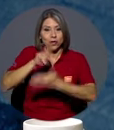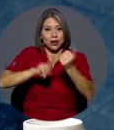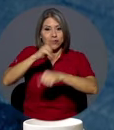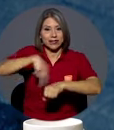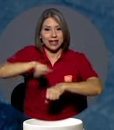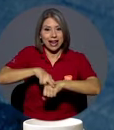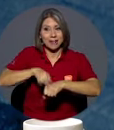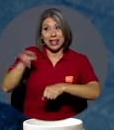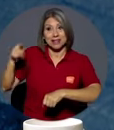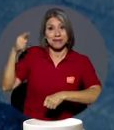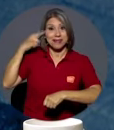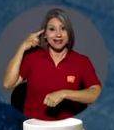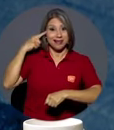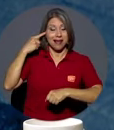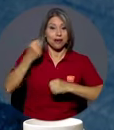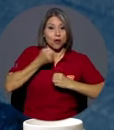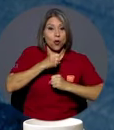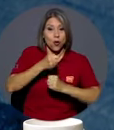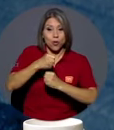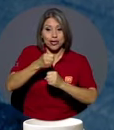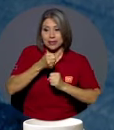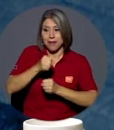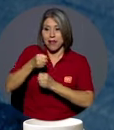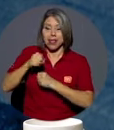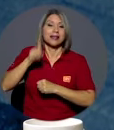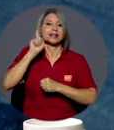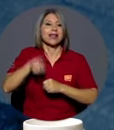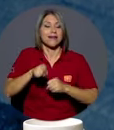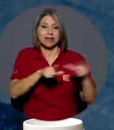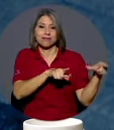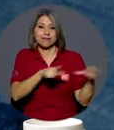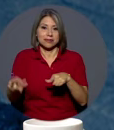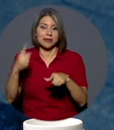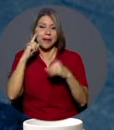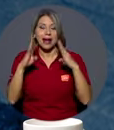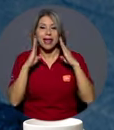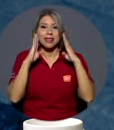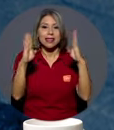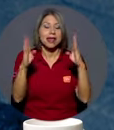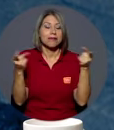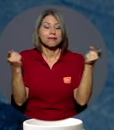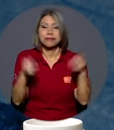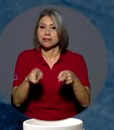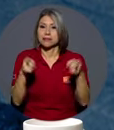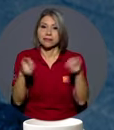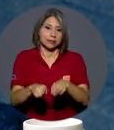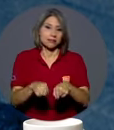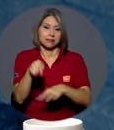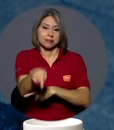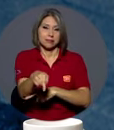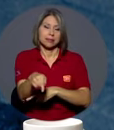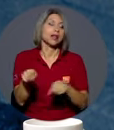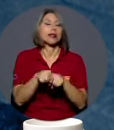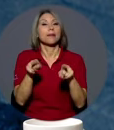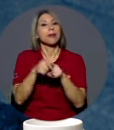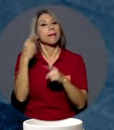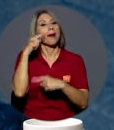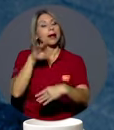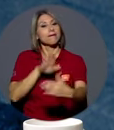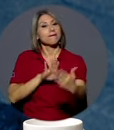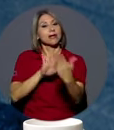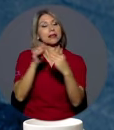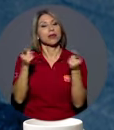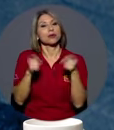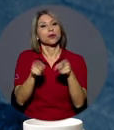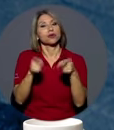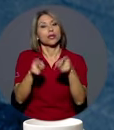gobiernos locales deben estar preparados para atender cualquier eventualidad en sus cantones y sobre todo para